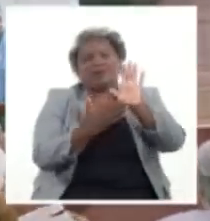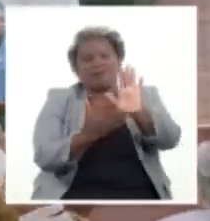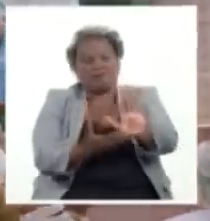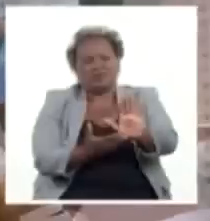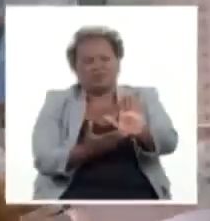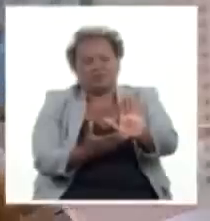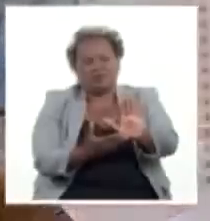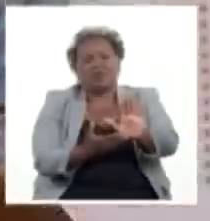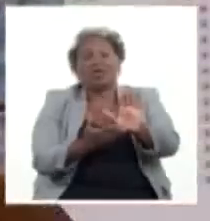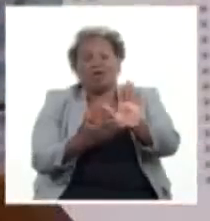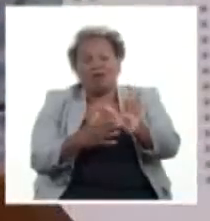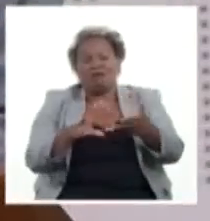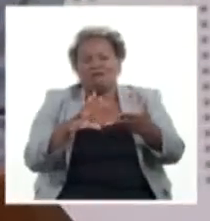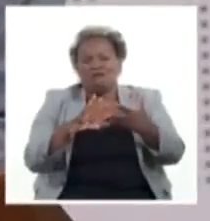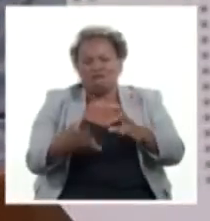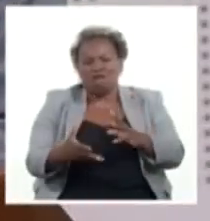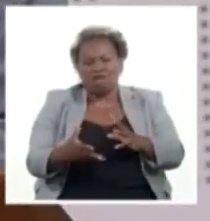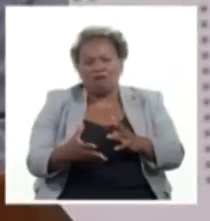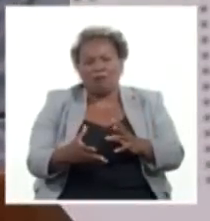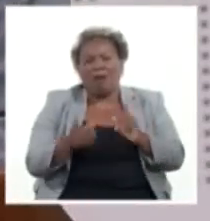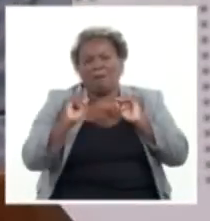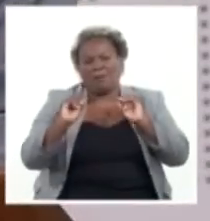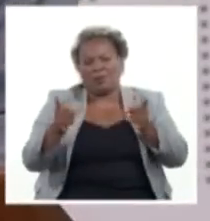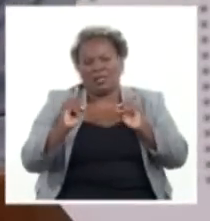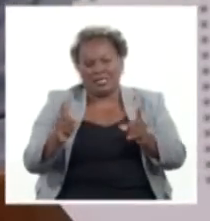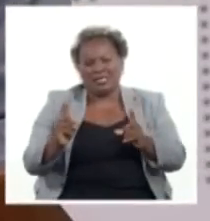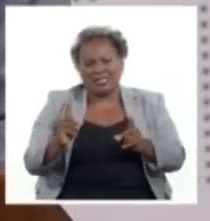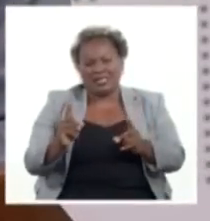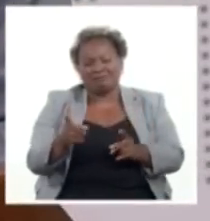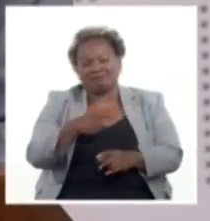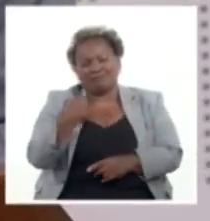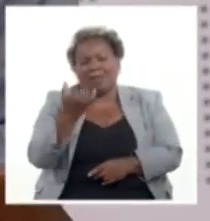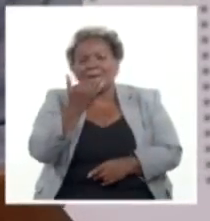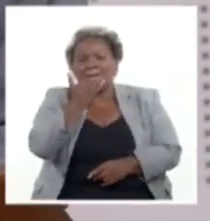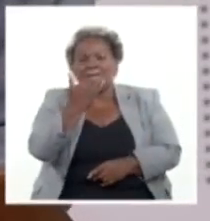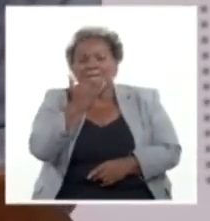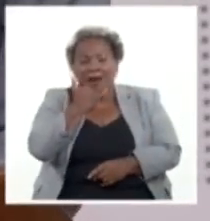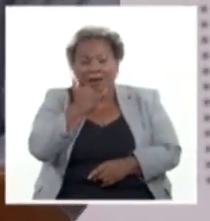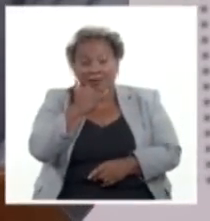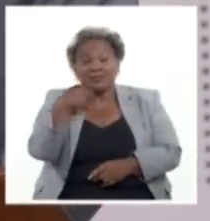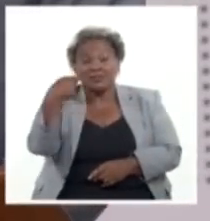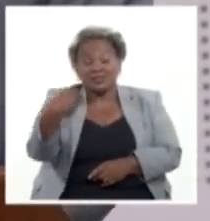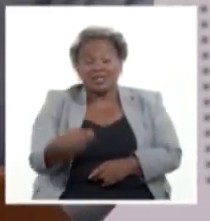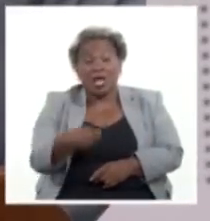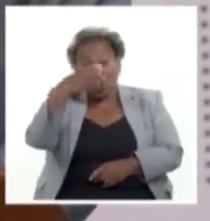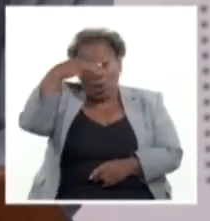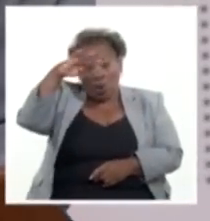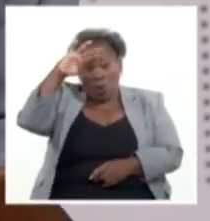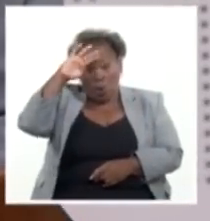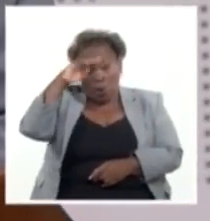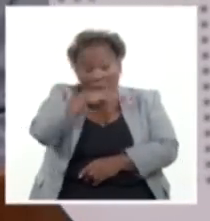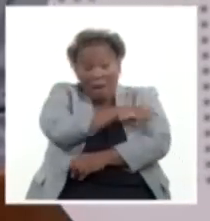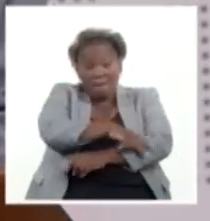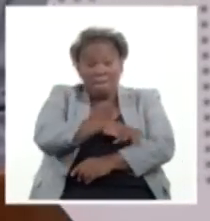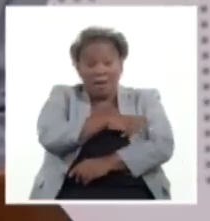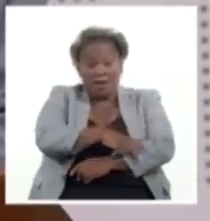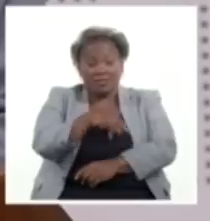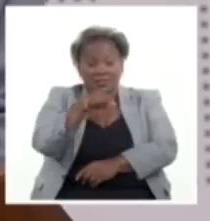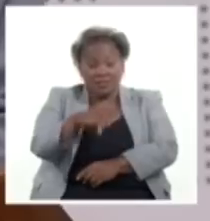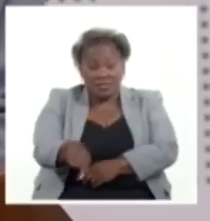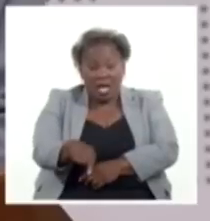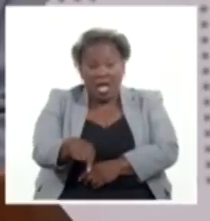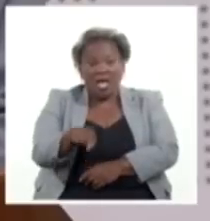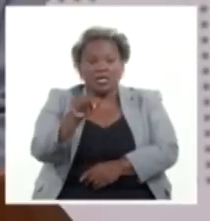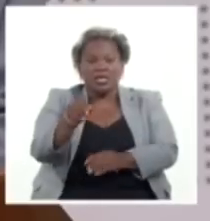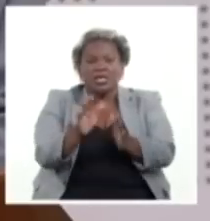la conducta deshonesta de su política exterior, al designar a Cuba como un país en el que supuestamente se persigue la